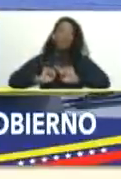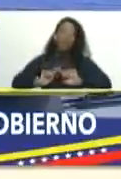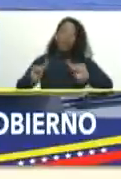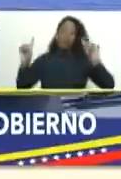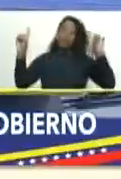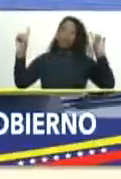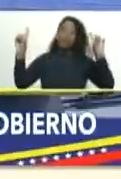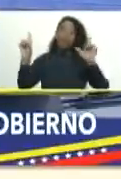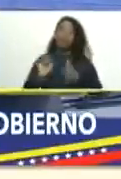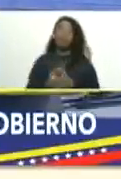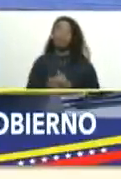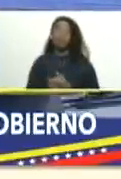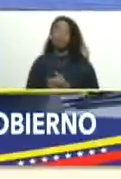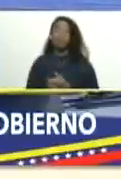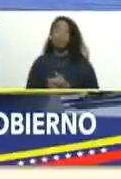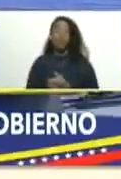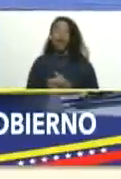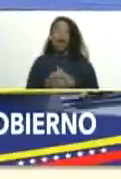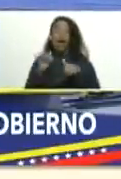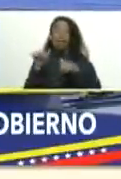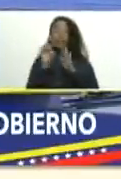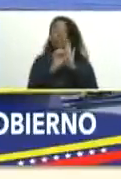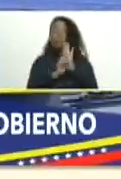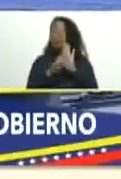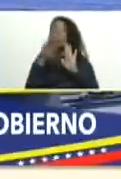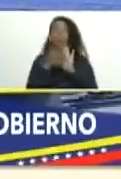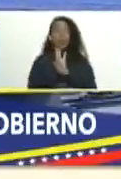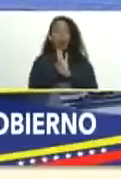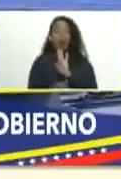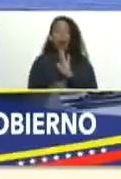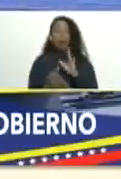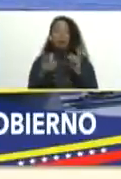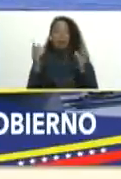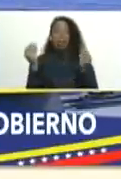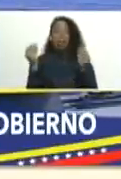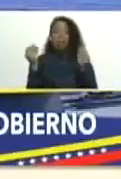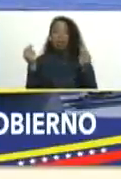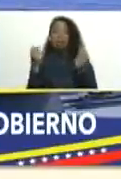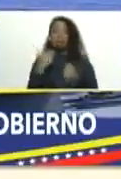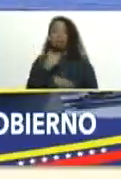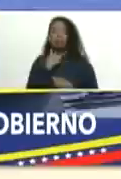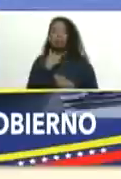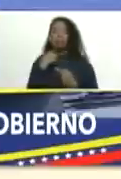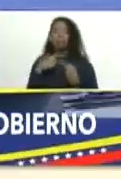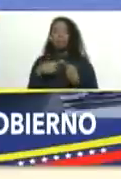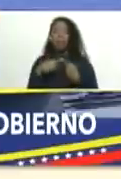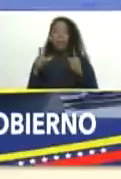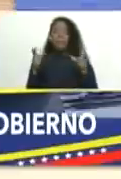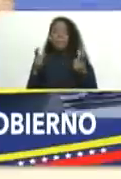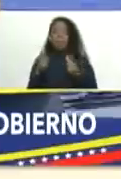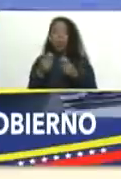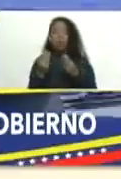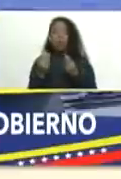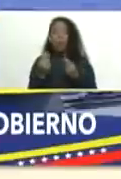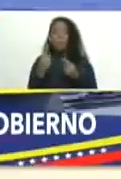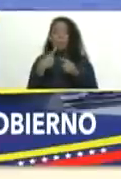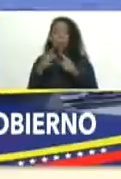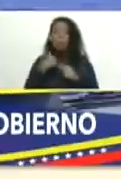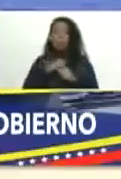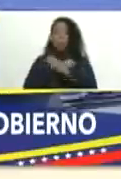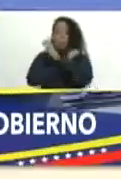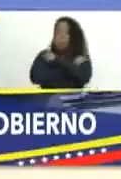etapa de agresión económica, de carencia financiera, pero no nos hemos quedado nosotros de brazos